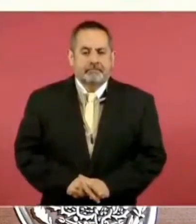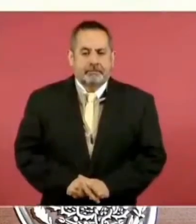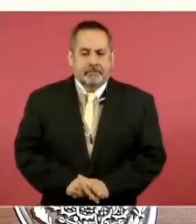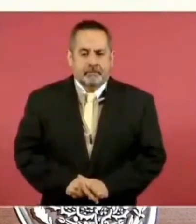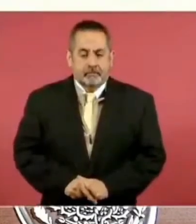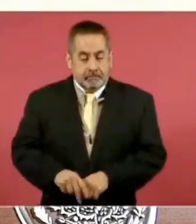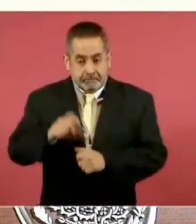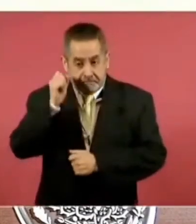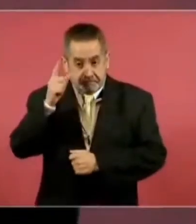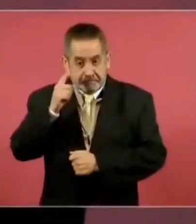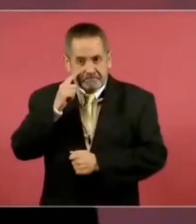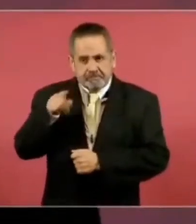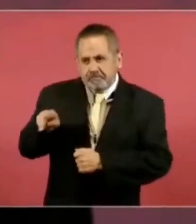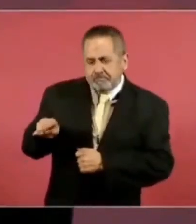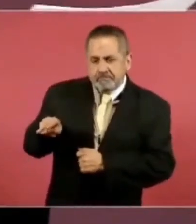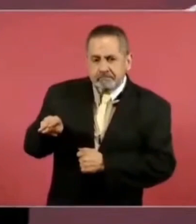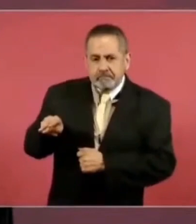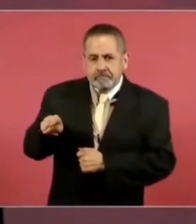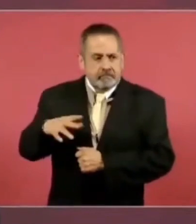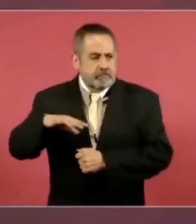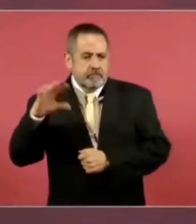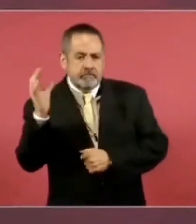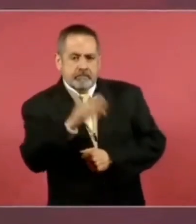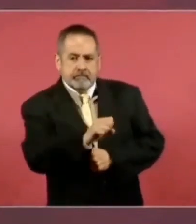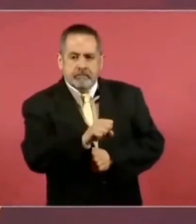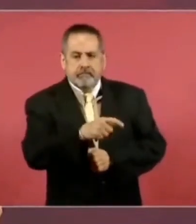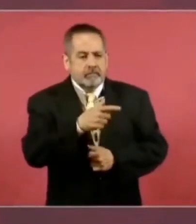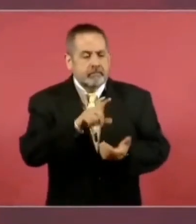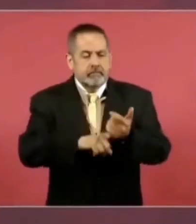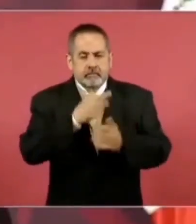es que se detiene a Murillo Karam,